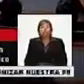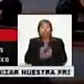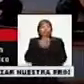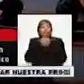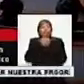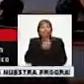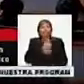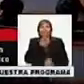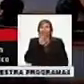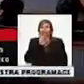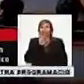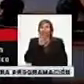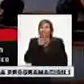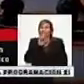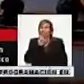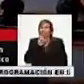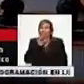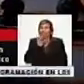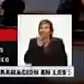Compañero Fidel Vázquez,